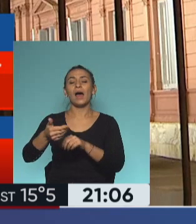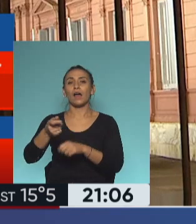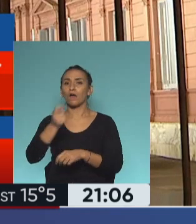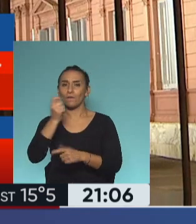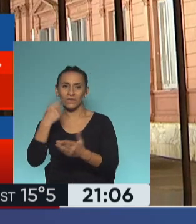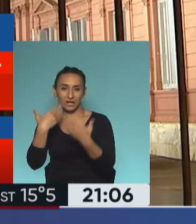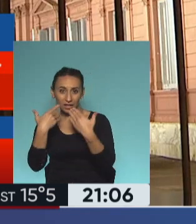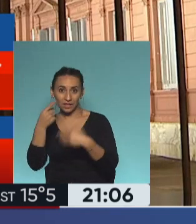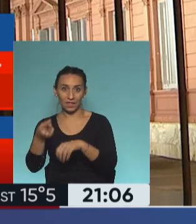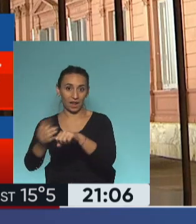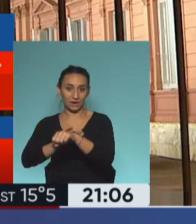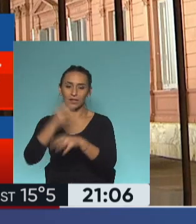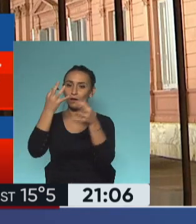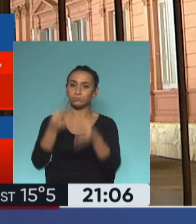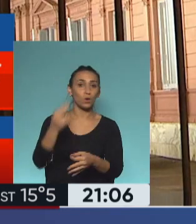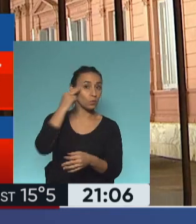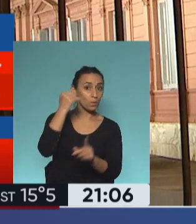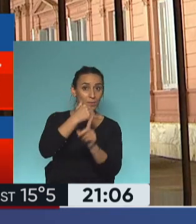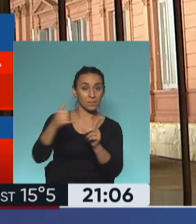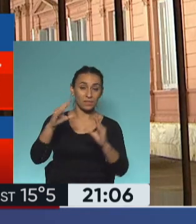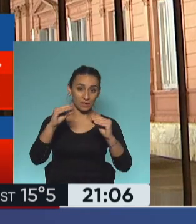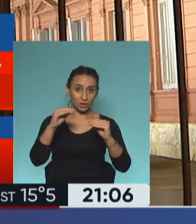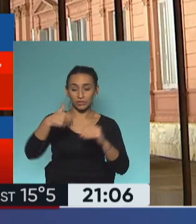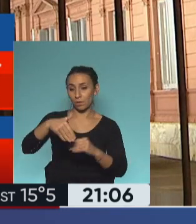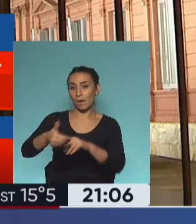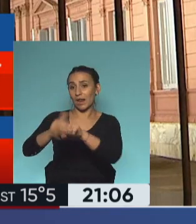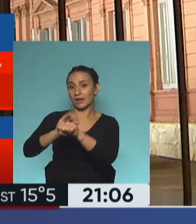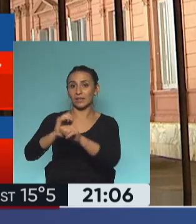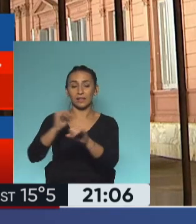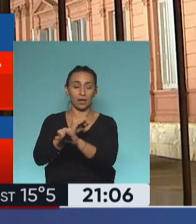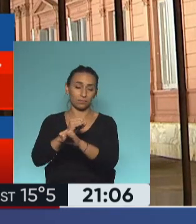está en pie. 21:30 estaba anunciada, así que sí, seguramente no se agarra en vivo. Bueno.